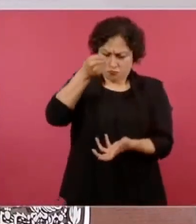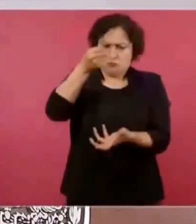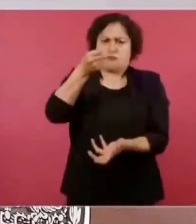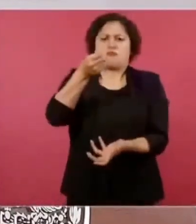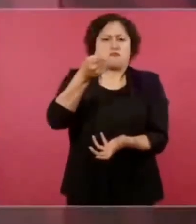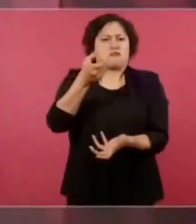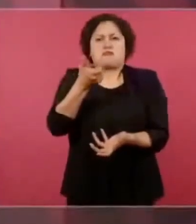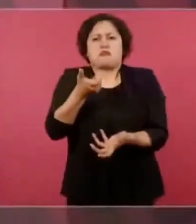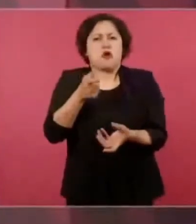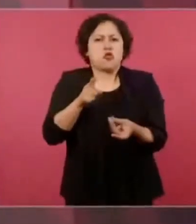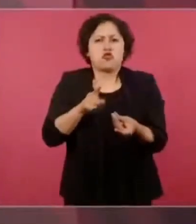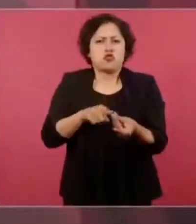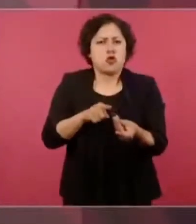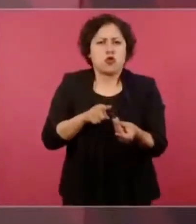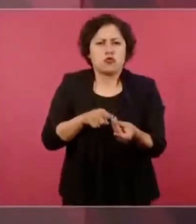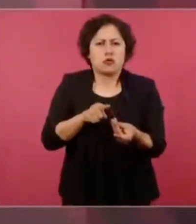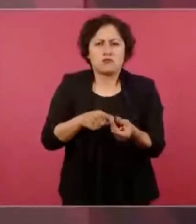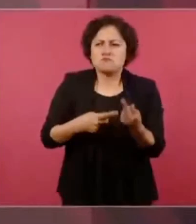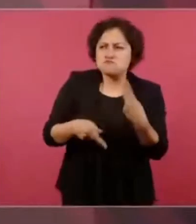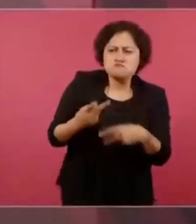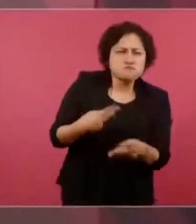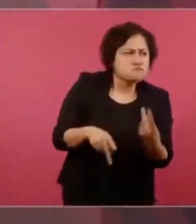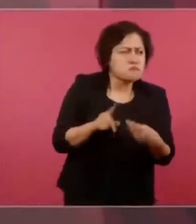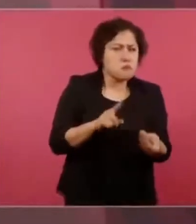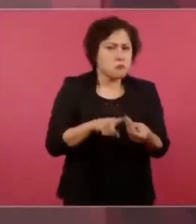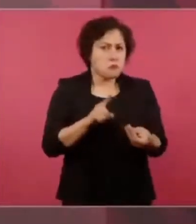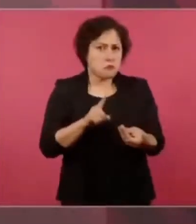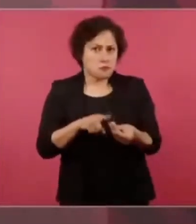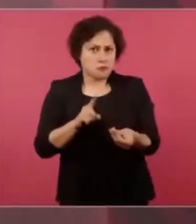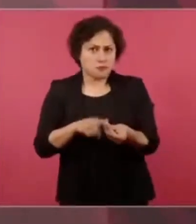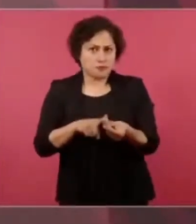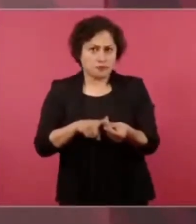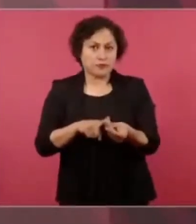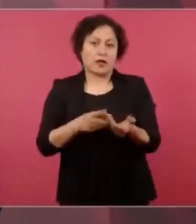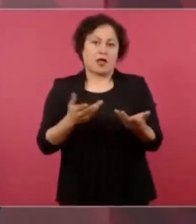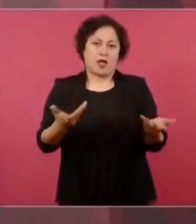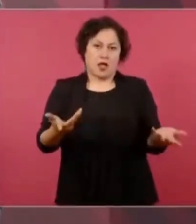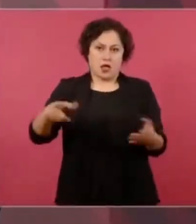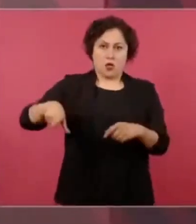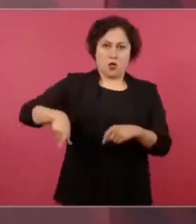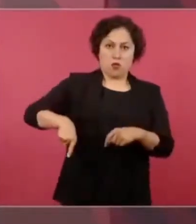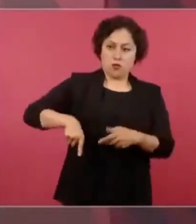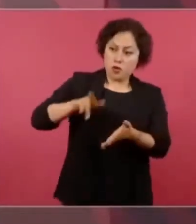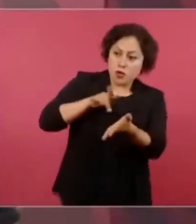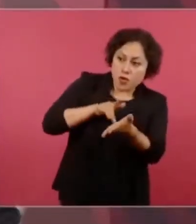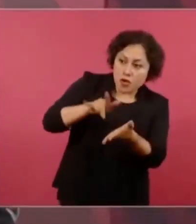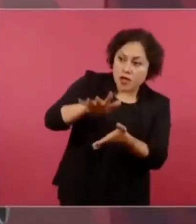¿de dónde sacamos para apoyar a los adultos mayores y las becas